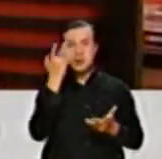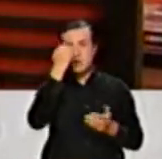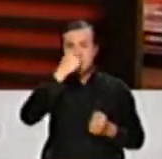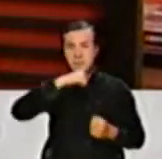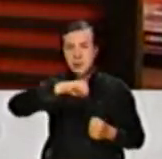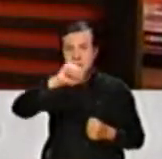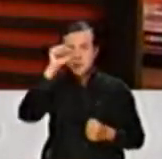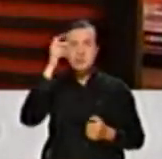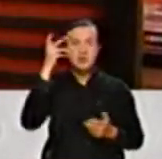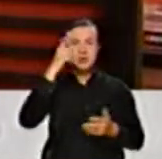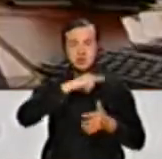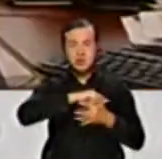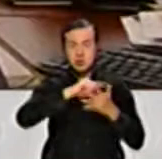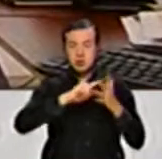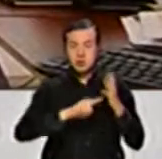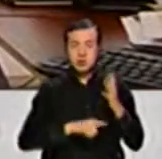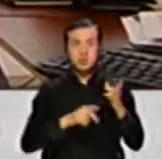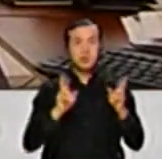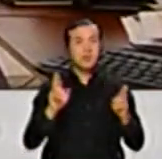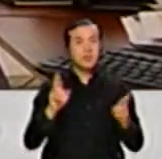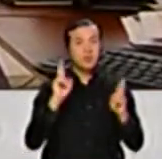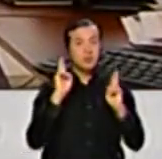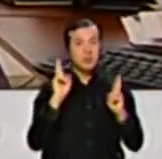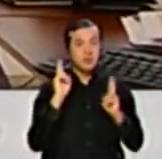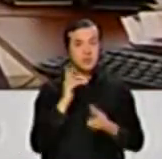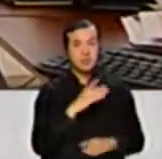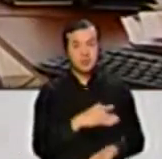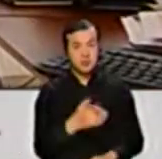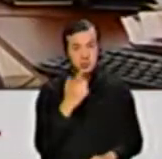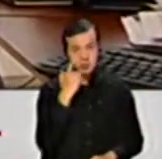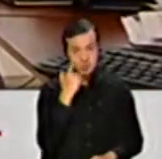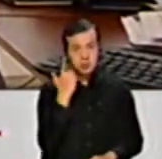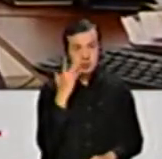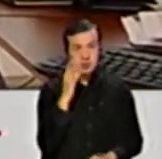paseos acuáticos, todo eso. Ojalá pues que existan ya